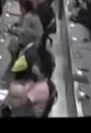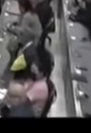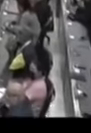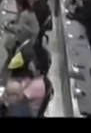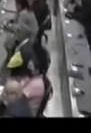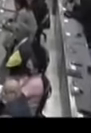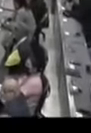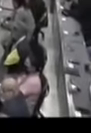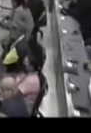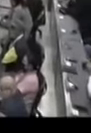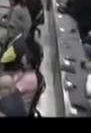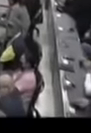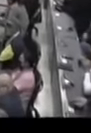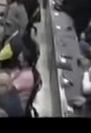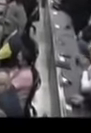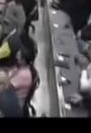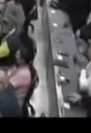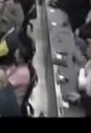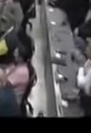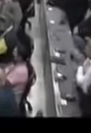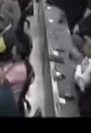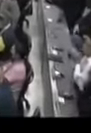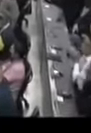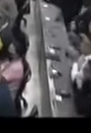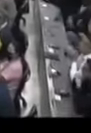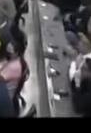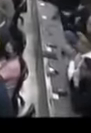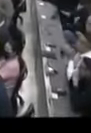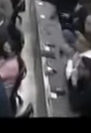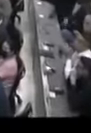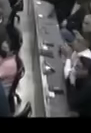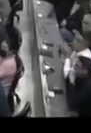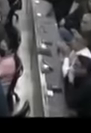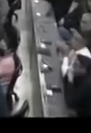Señor. Corrijo. Dejo el derecho para el diputado Oscar Rondero.